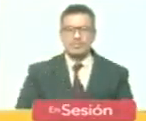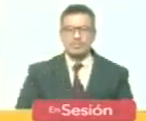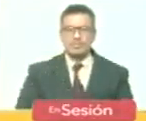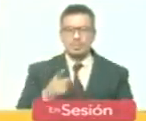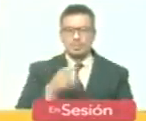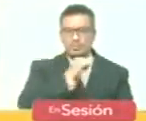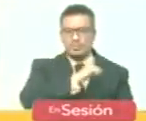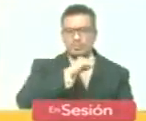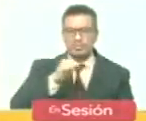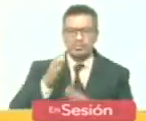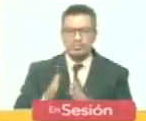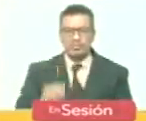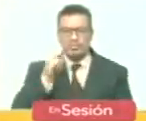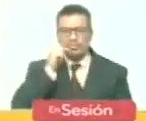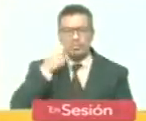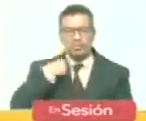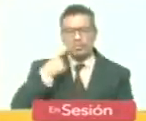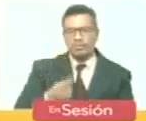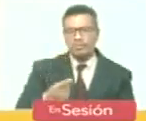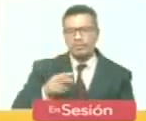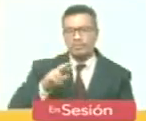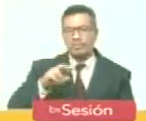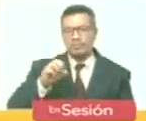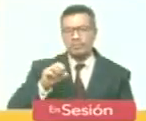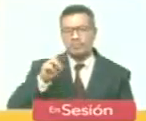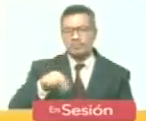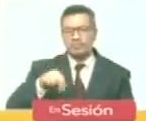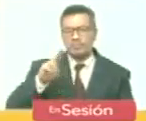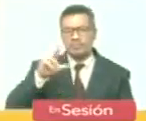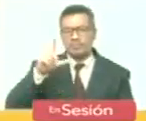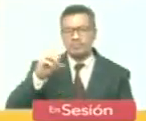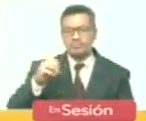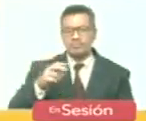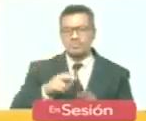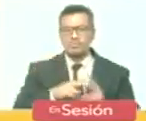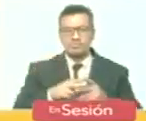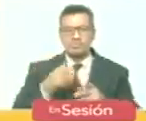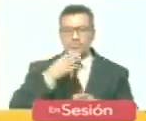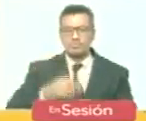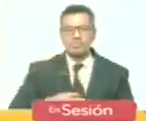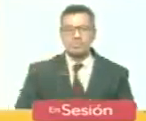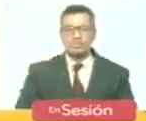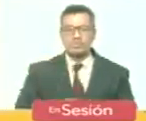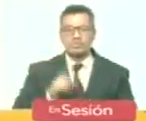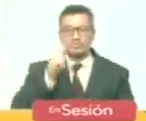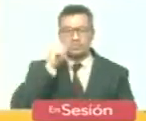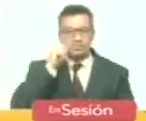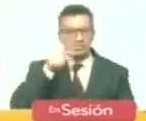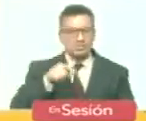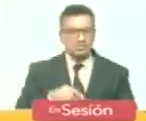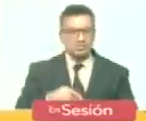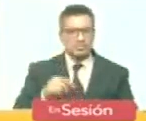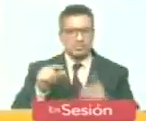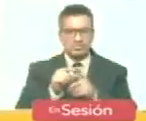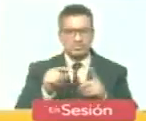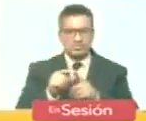asesinato. Pero Gallego siempre mantuvo la dignidad. Era un hombre de